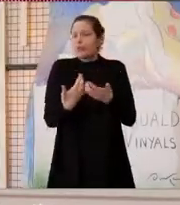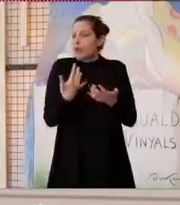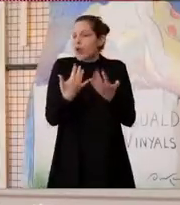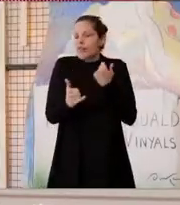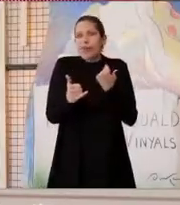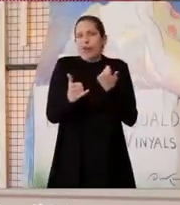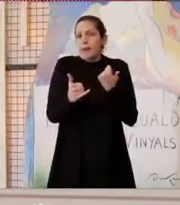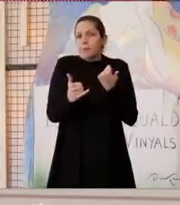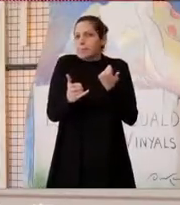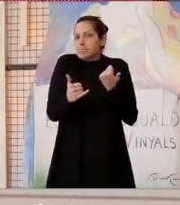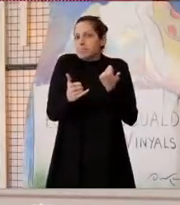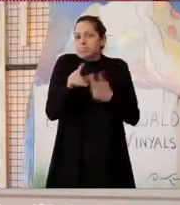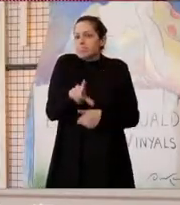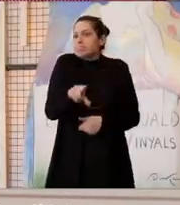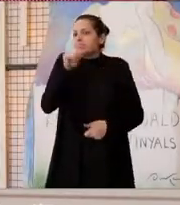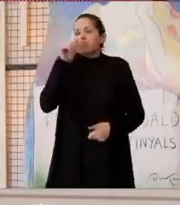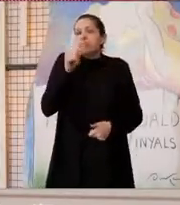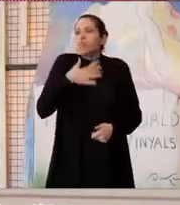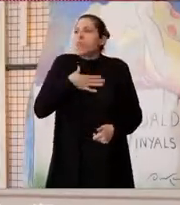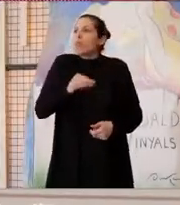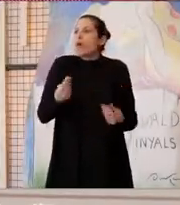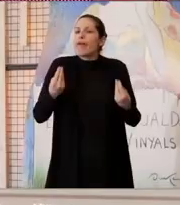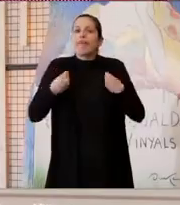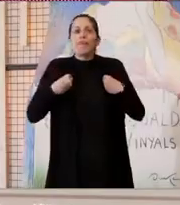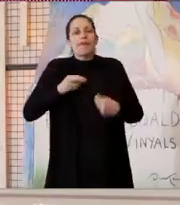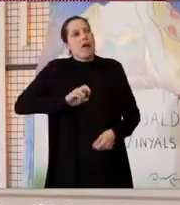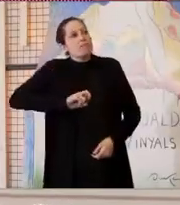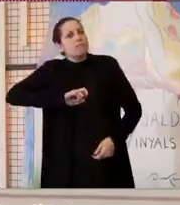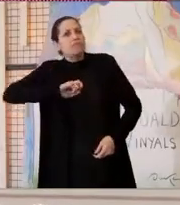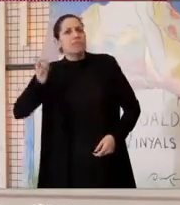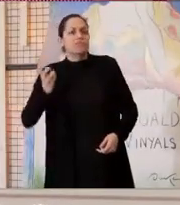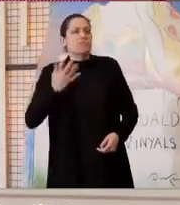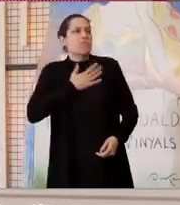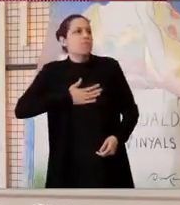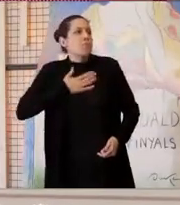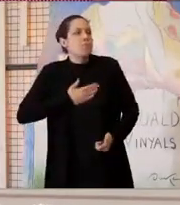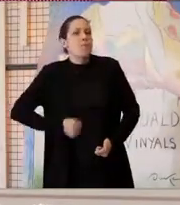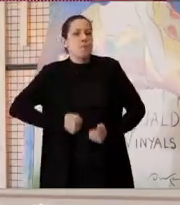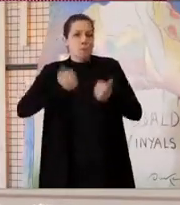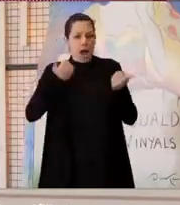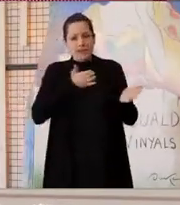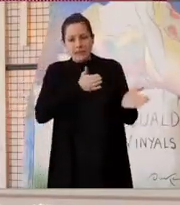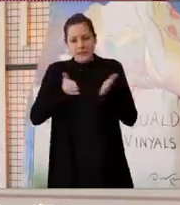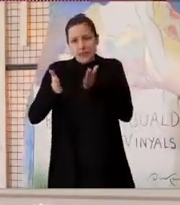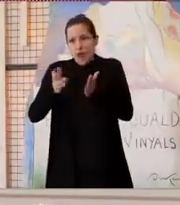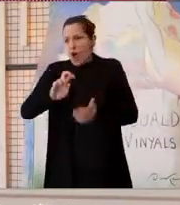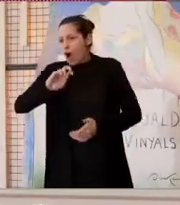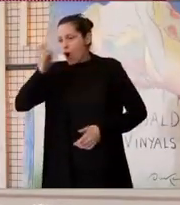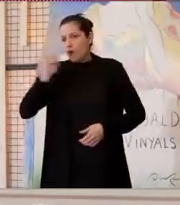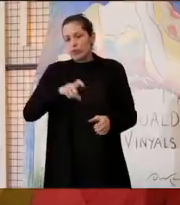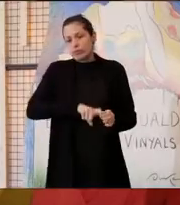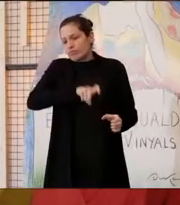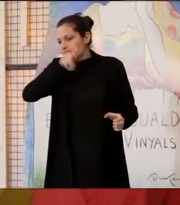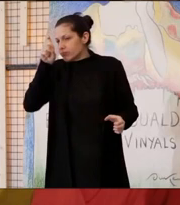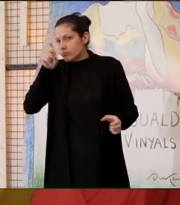tu vida va a ser más satisfactoria si tomas la decisión de ir por otro camino y de abandonar ese ese